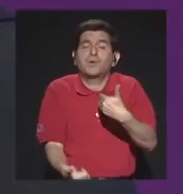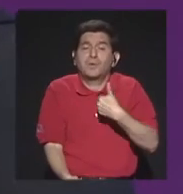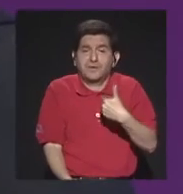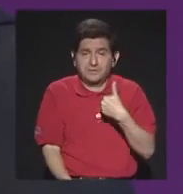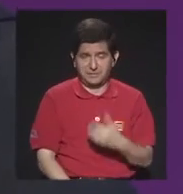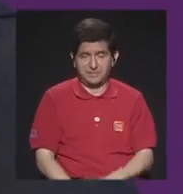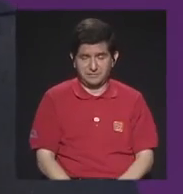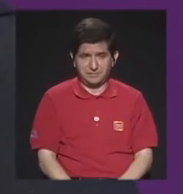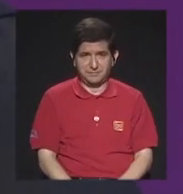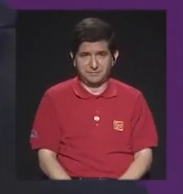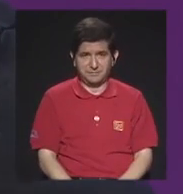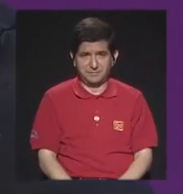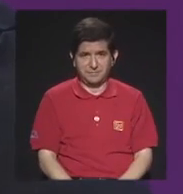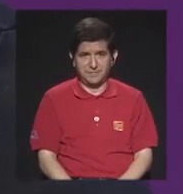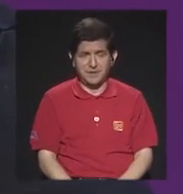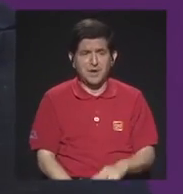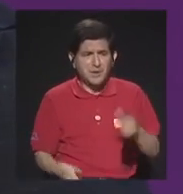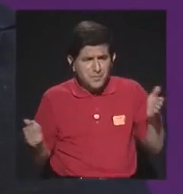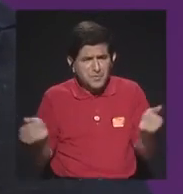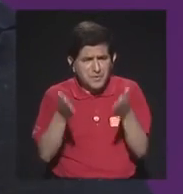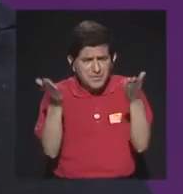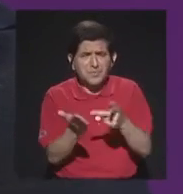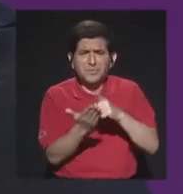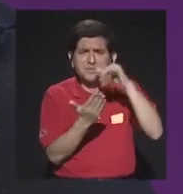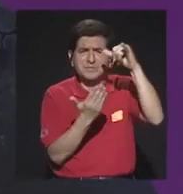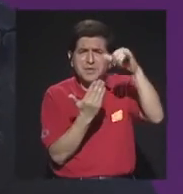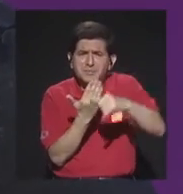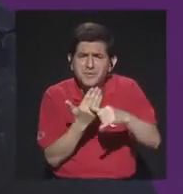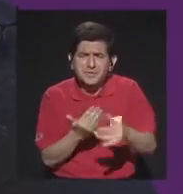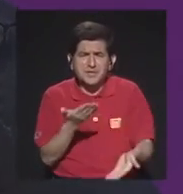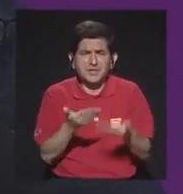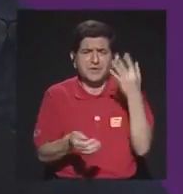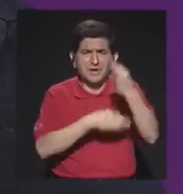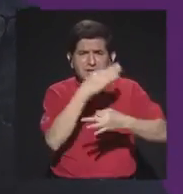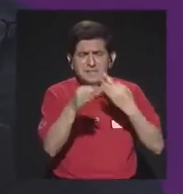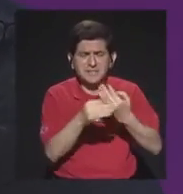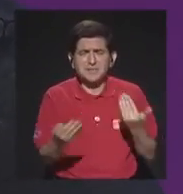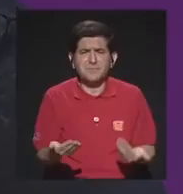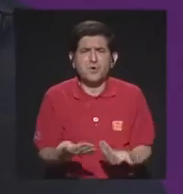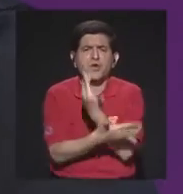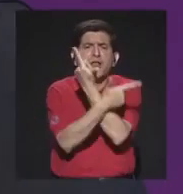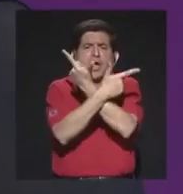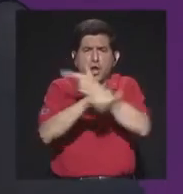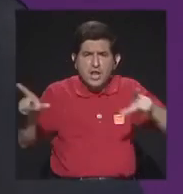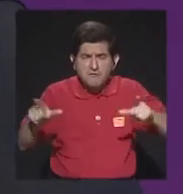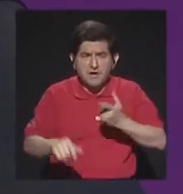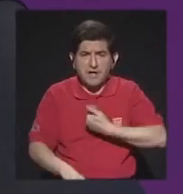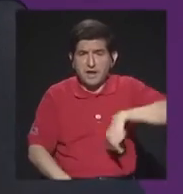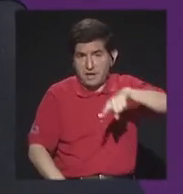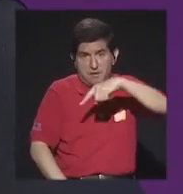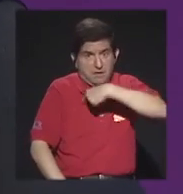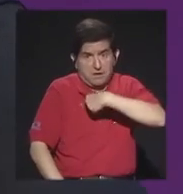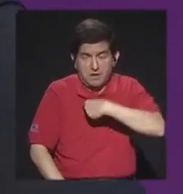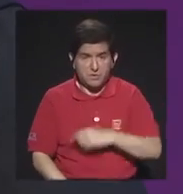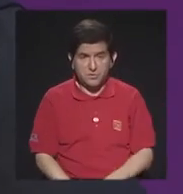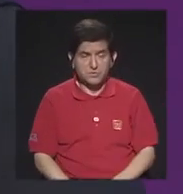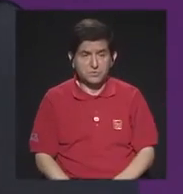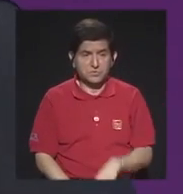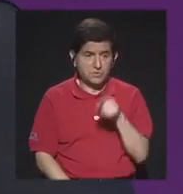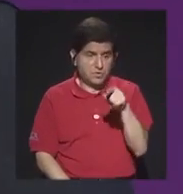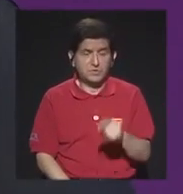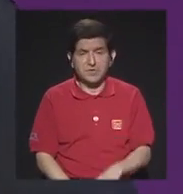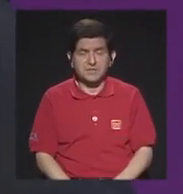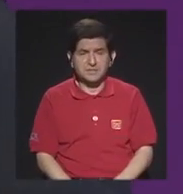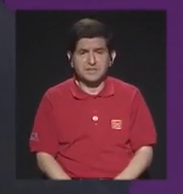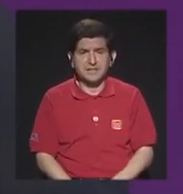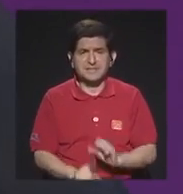momento porque impulsa proyectos prácticamente de corte neoliberal, que a nosotras es una de nuestras banderas,